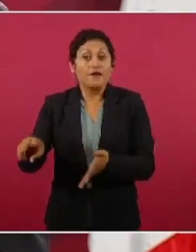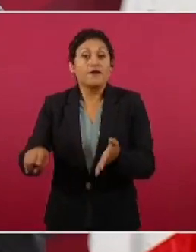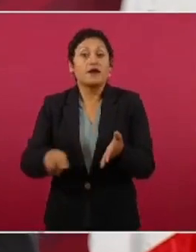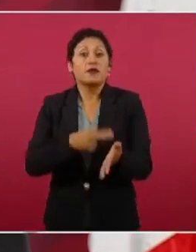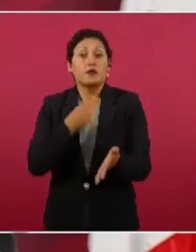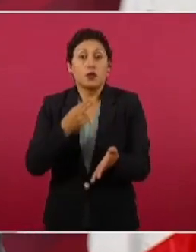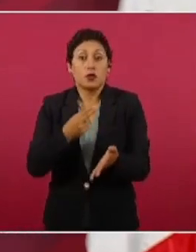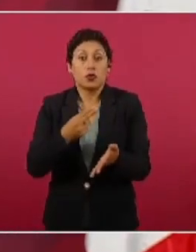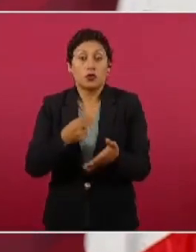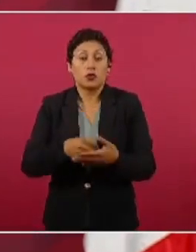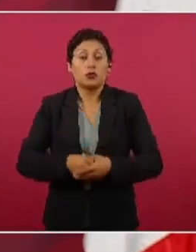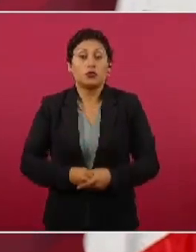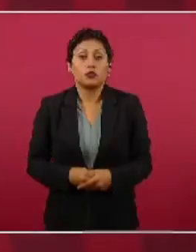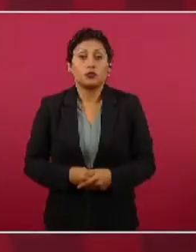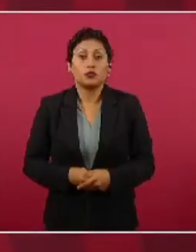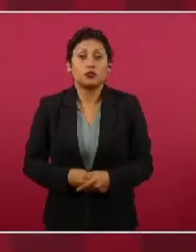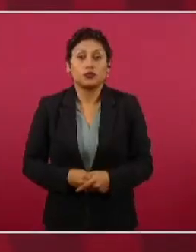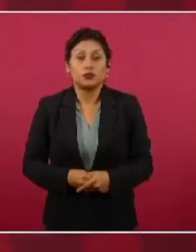y le llevaron,